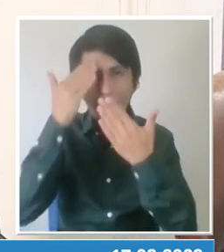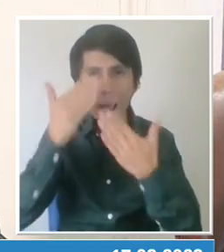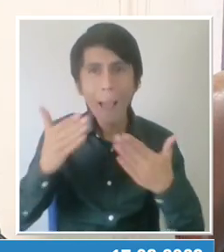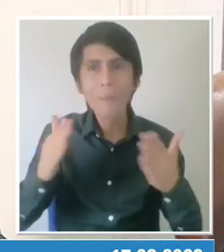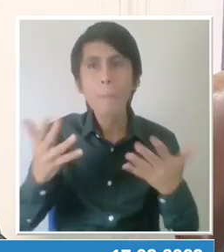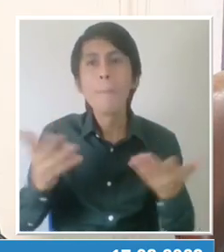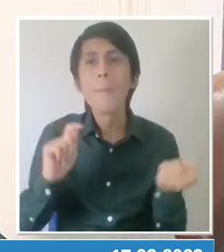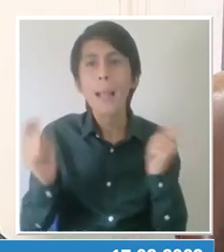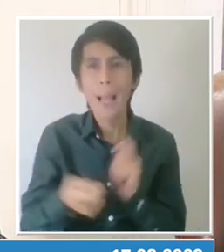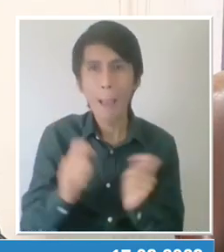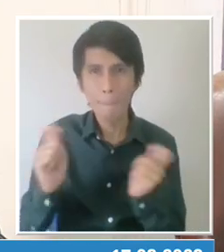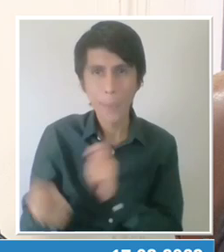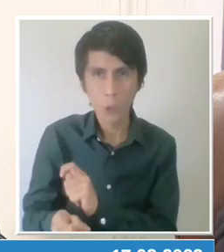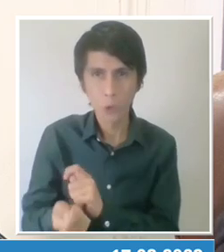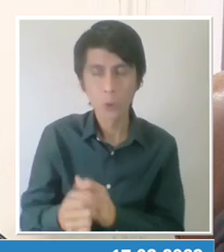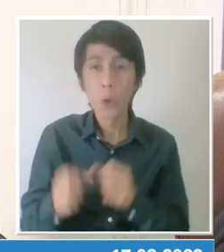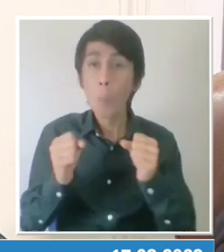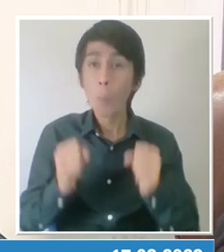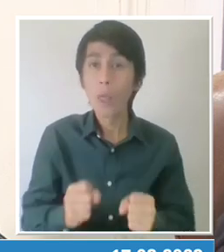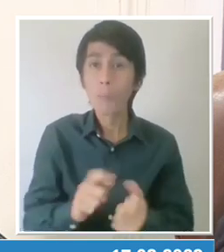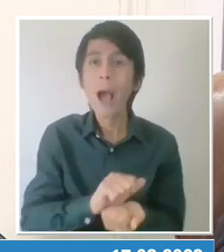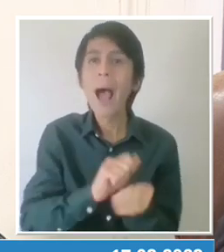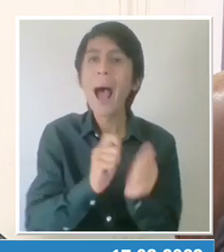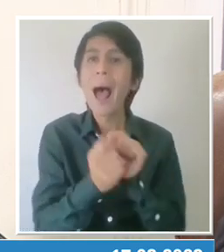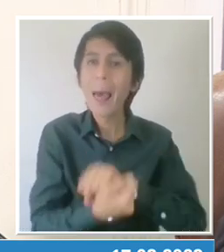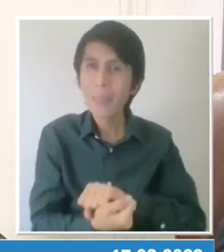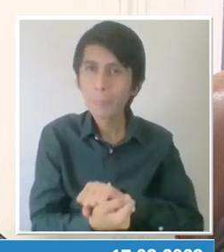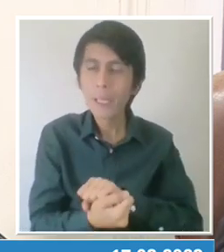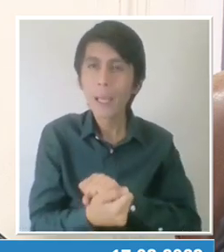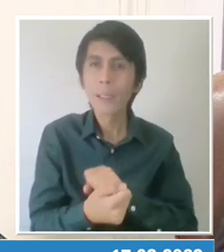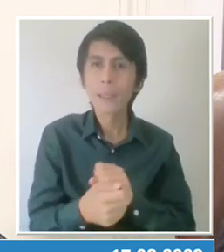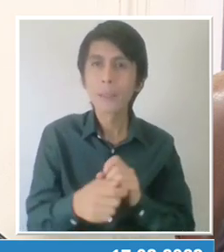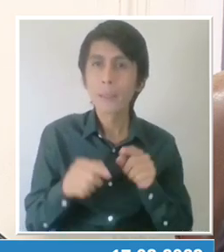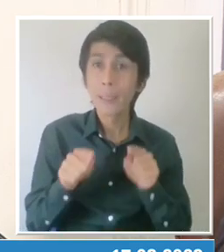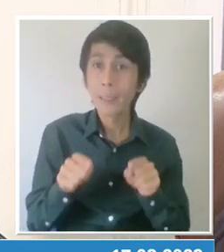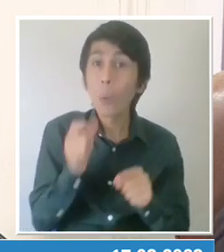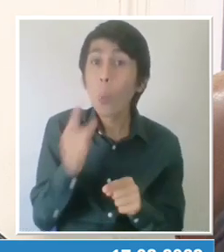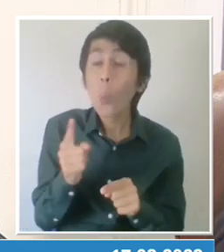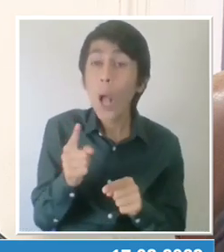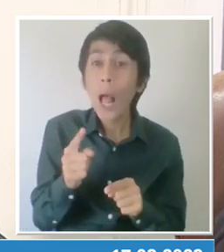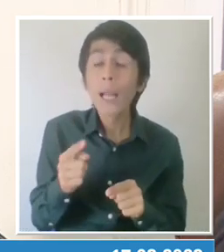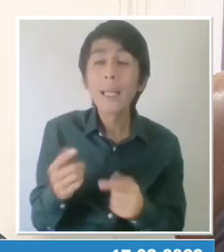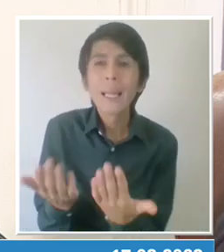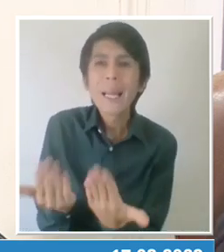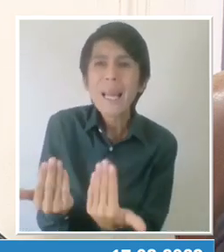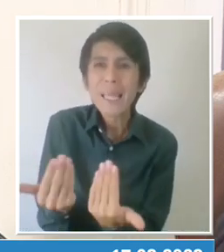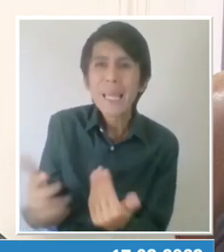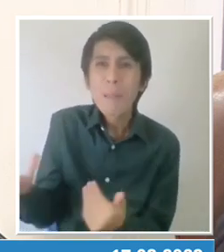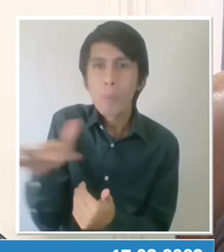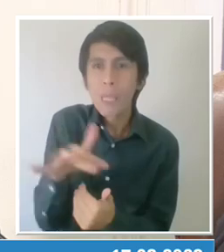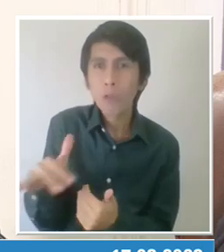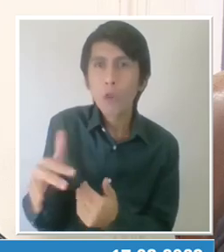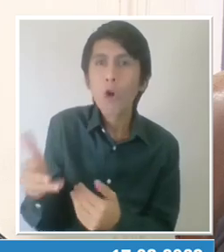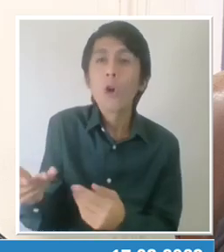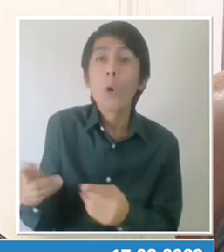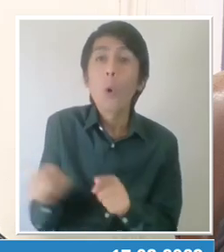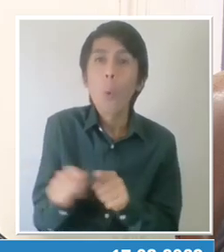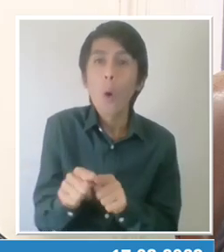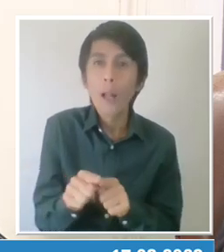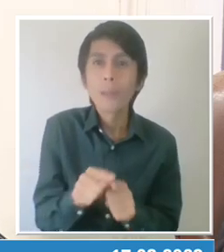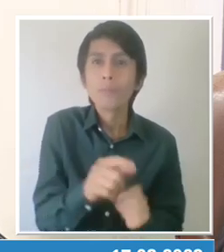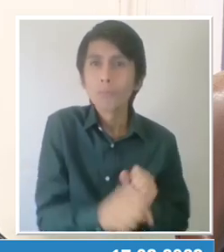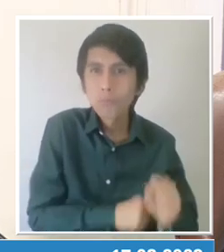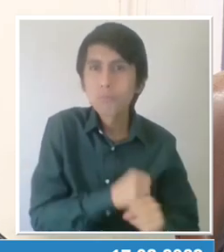a adaptarse, ¿no es cierto?, a esos requerimientos que va marcando el tiempo, que siempre es un factor que